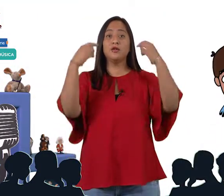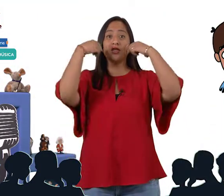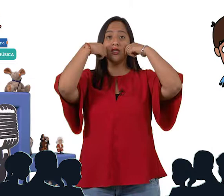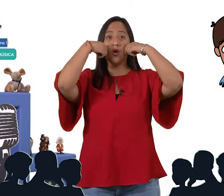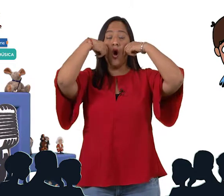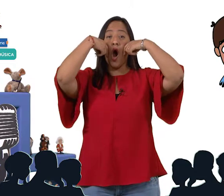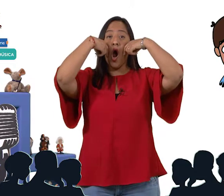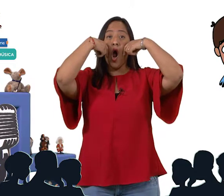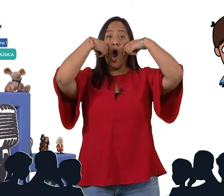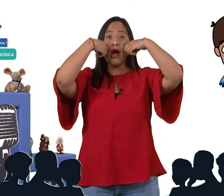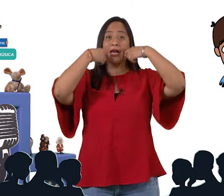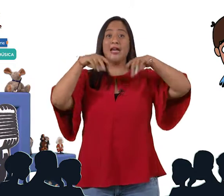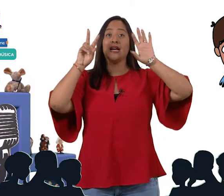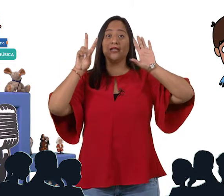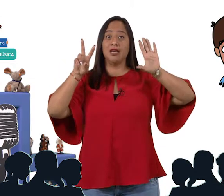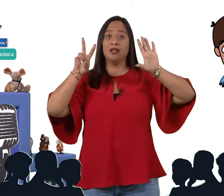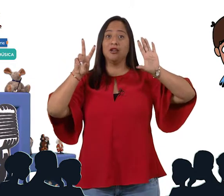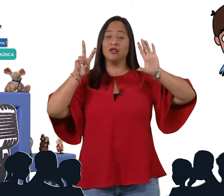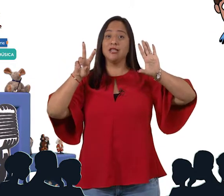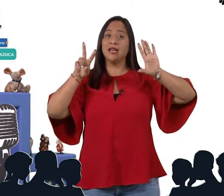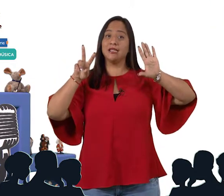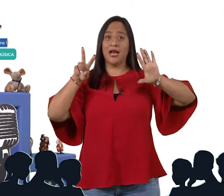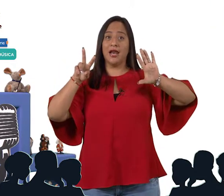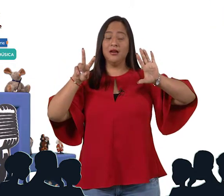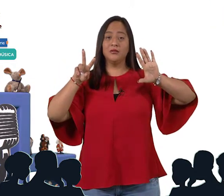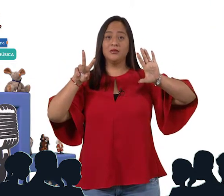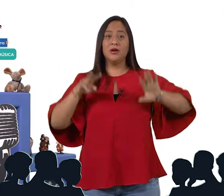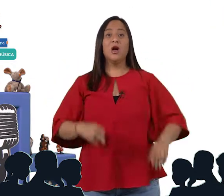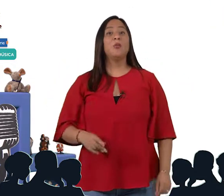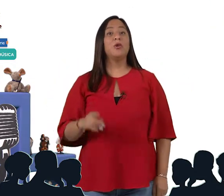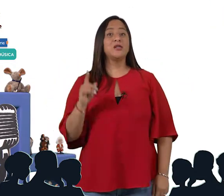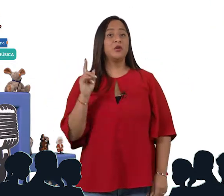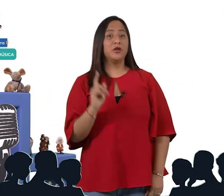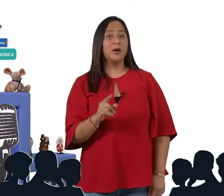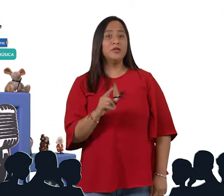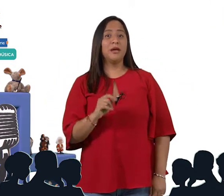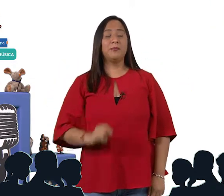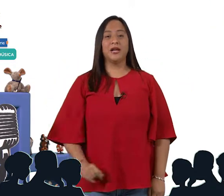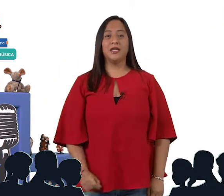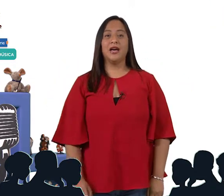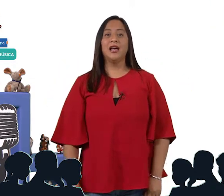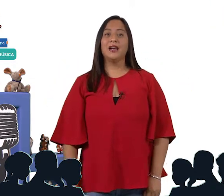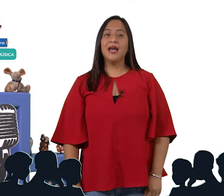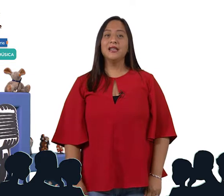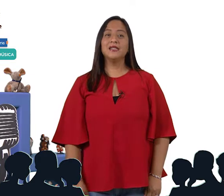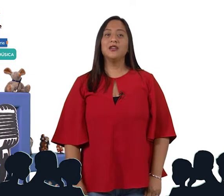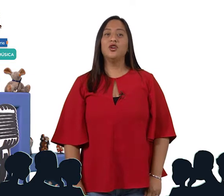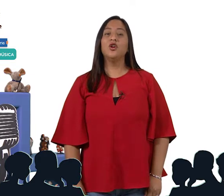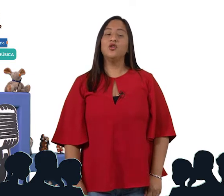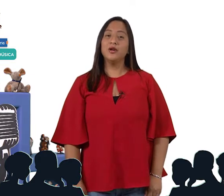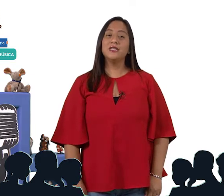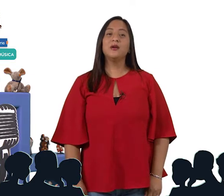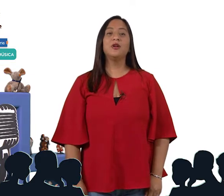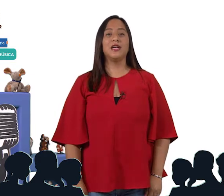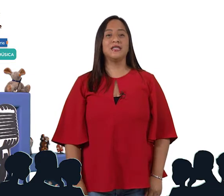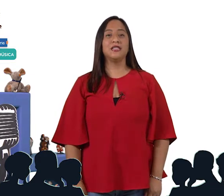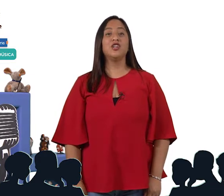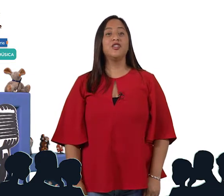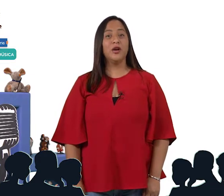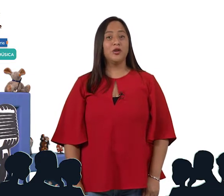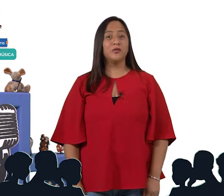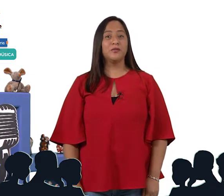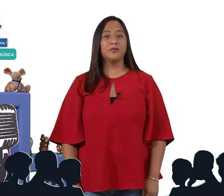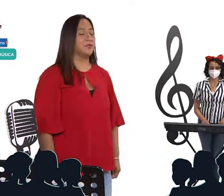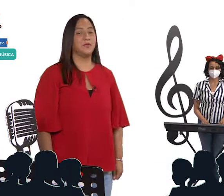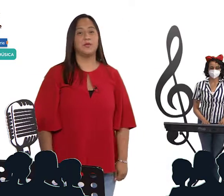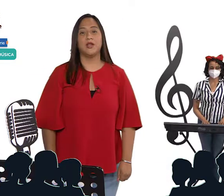de bostezo y las 7 notas de la escala? Pues pongámosla en práctica realizando nuestra vocalización